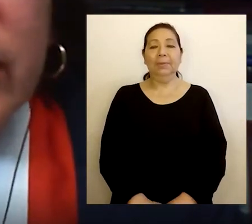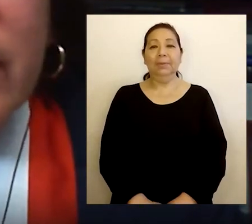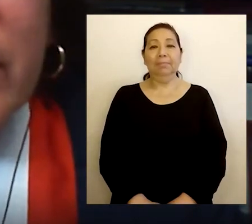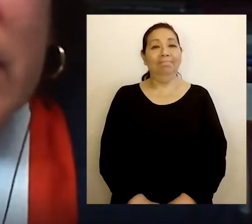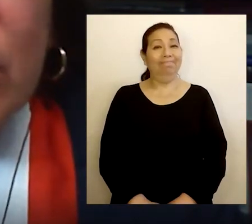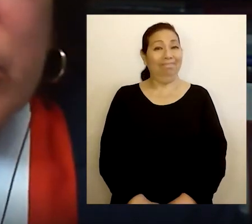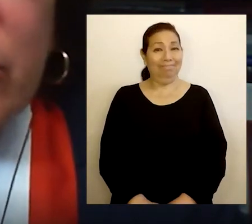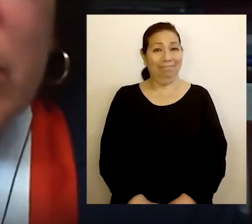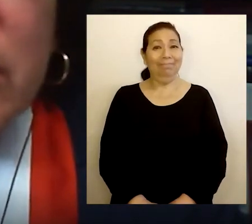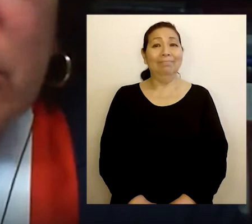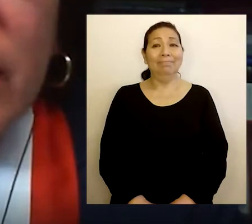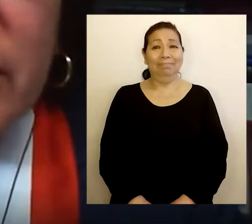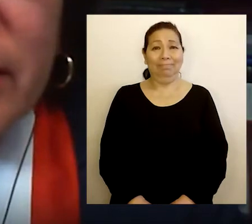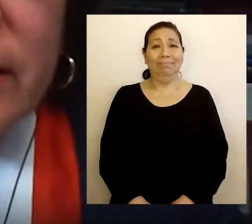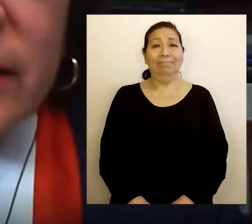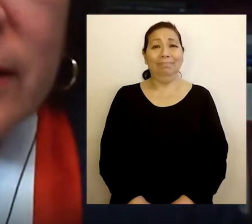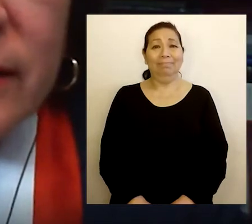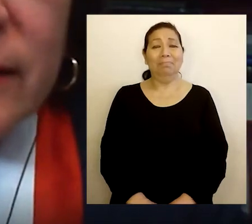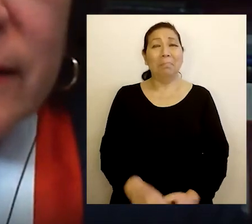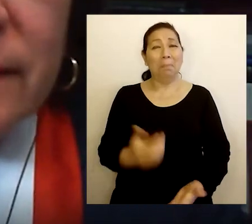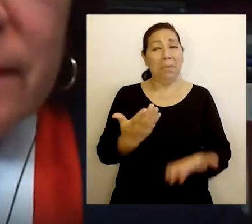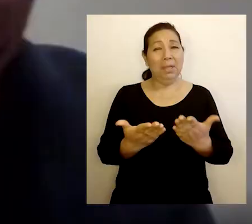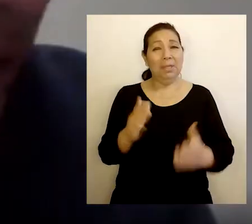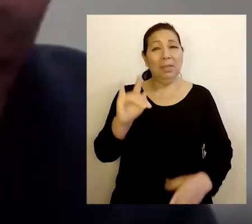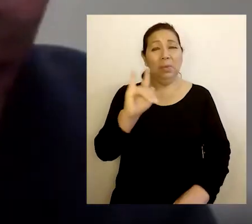Creo que también está usando el celular, me parece.